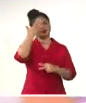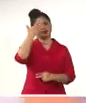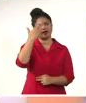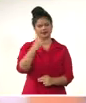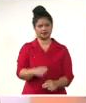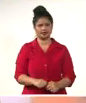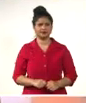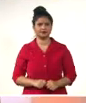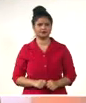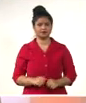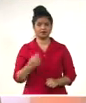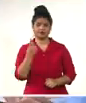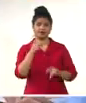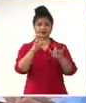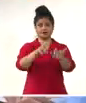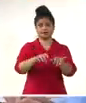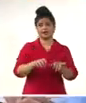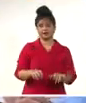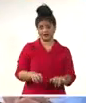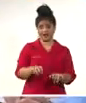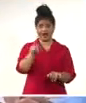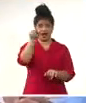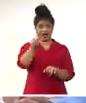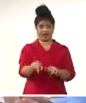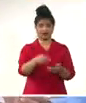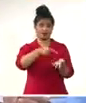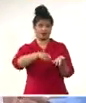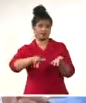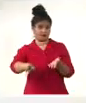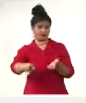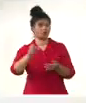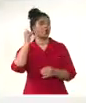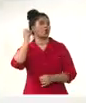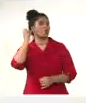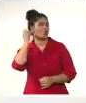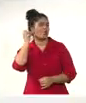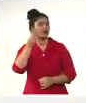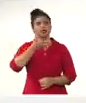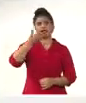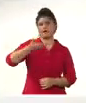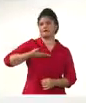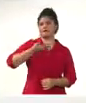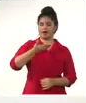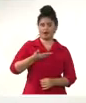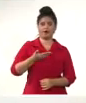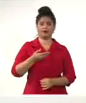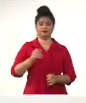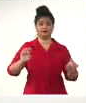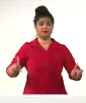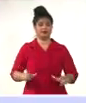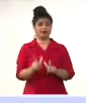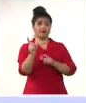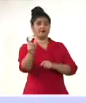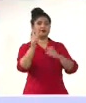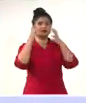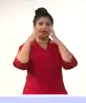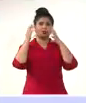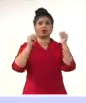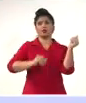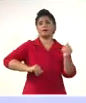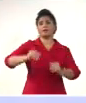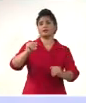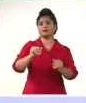y su primera secretaria en la provincia, Maridé Fernández López, fue ganada gracias a la participación de los cienfuegueros en varios